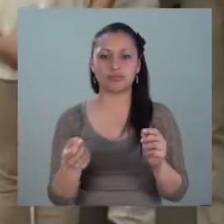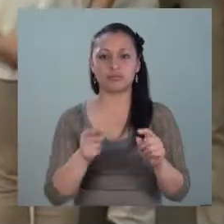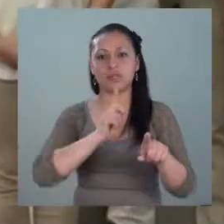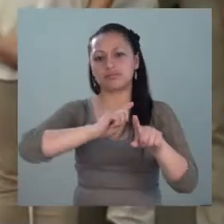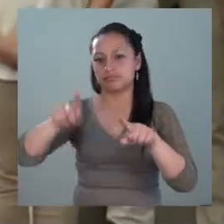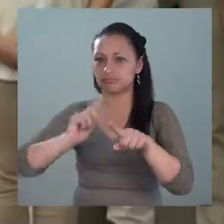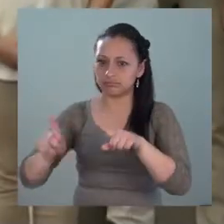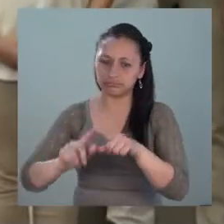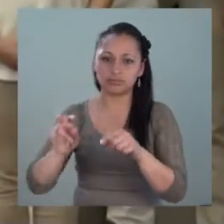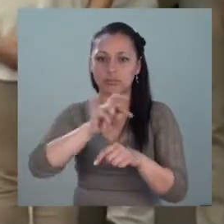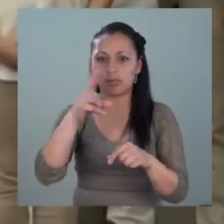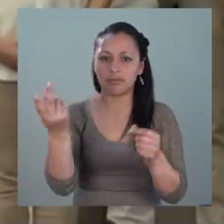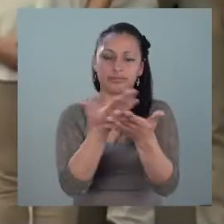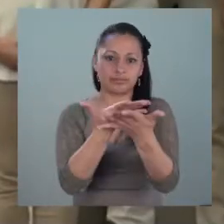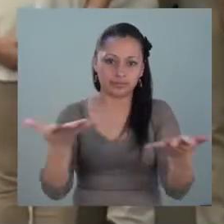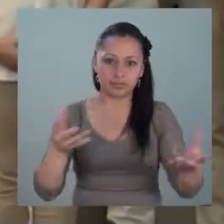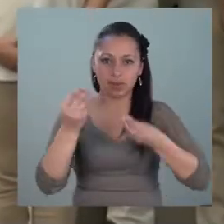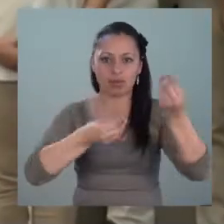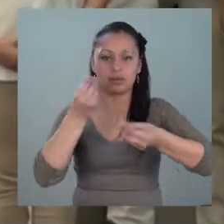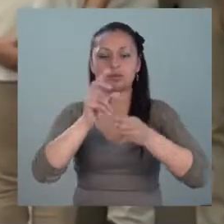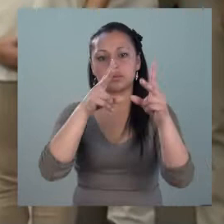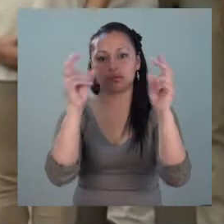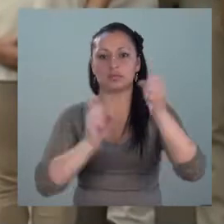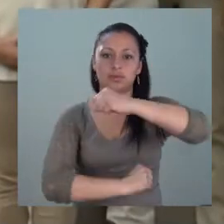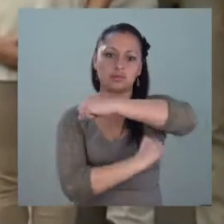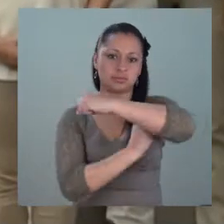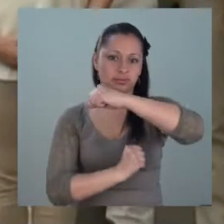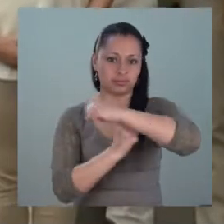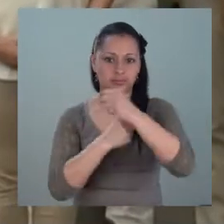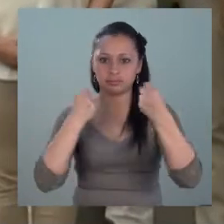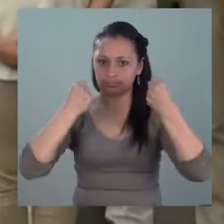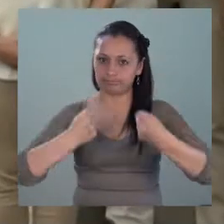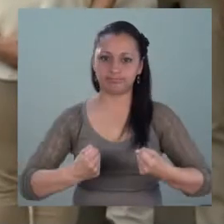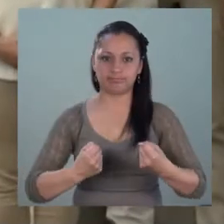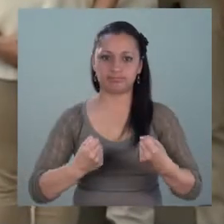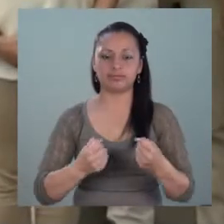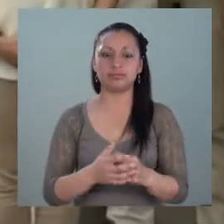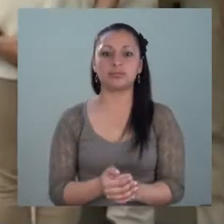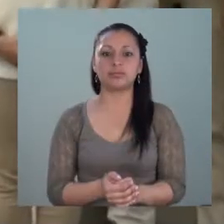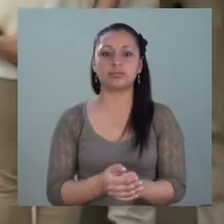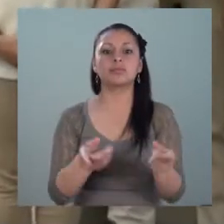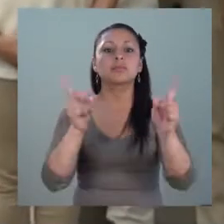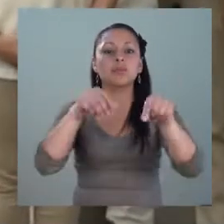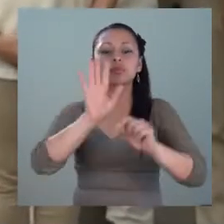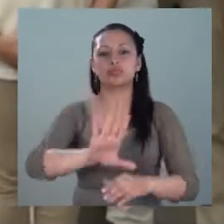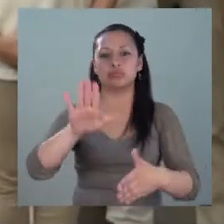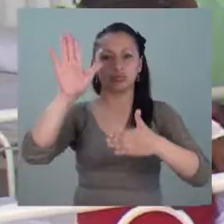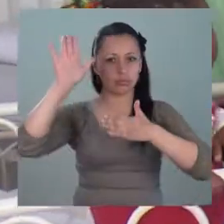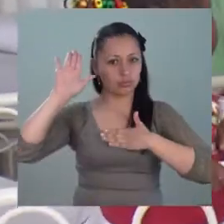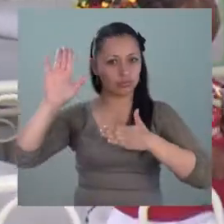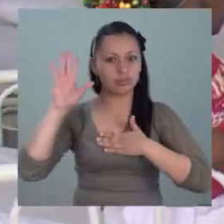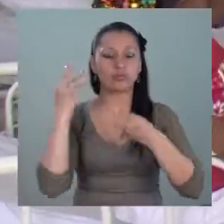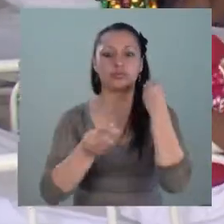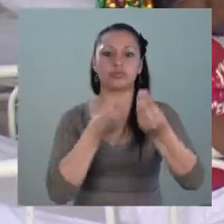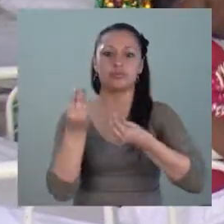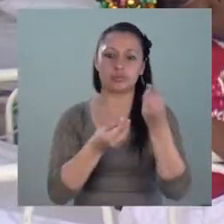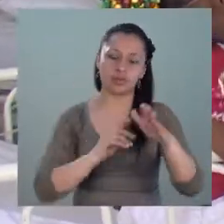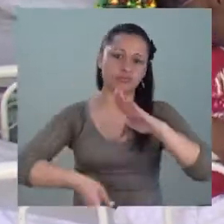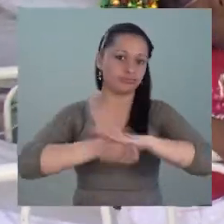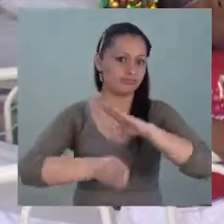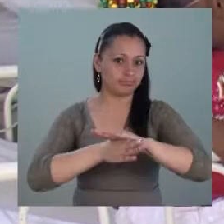tecnologías, aparte de lo que se ha hecho en materia de seguridad. Los compromisos que hemos